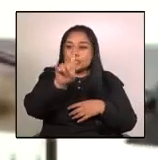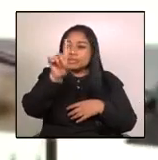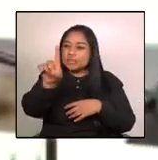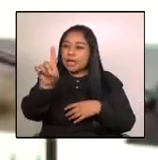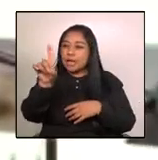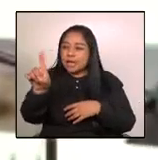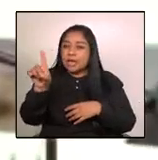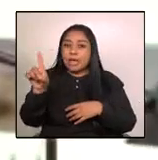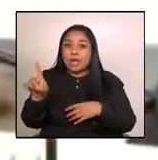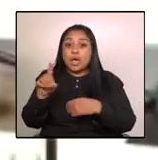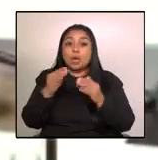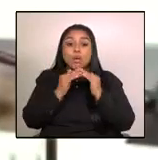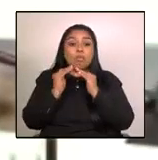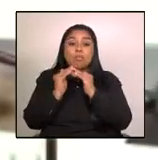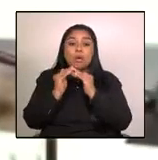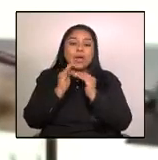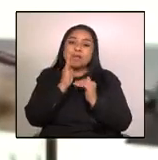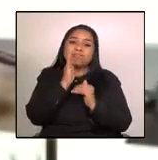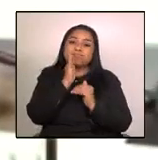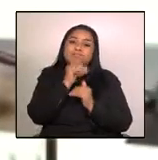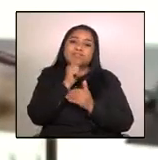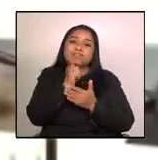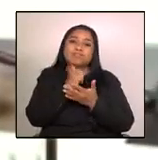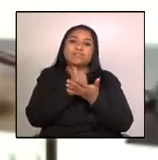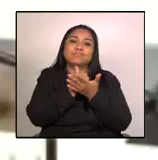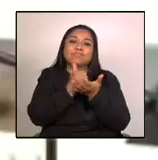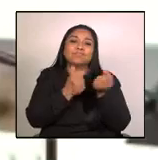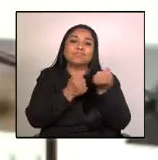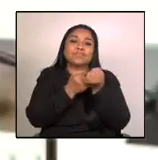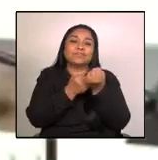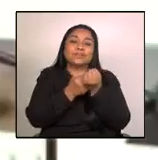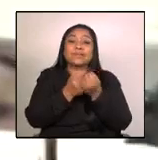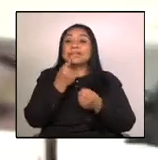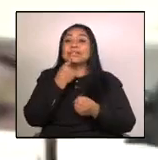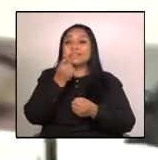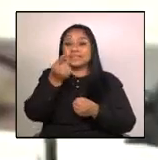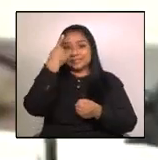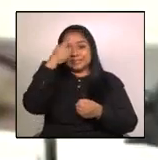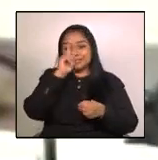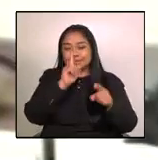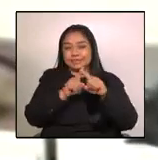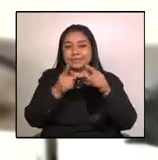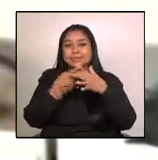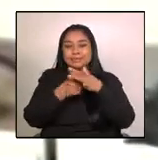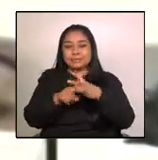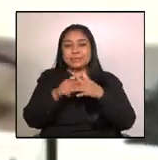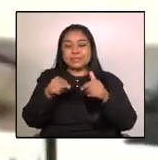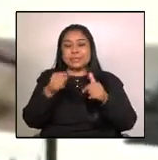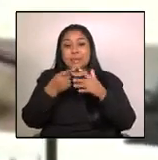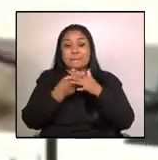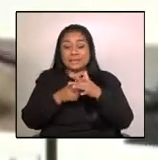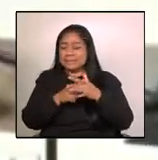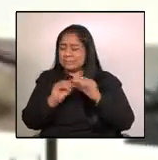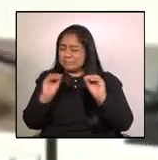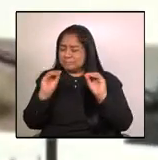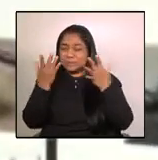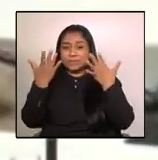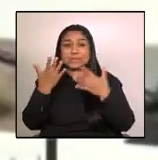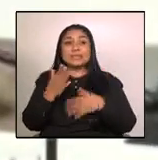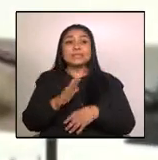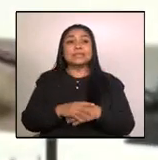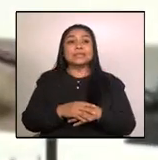no podemos apoyar. Y ese día, como lo mencionó la diputada Matías, empezamos muy temprano desde las